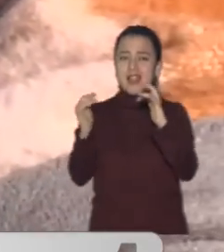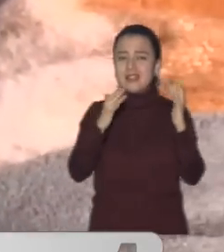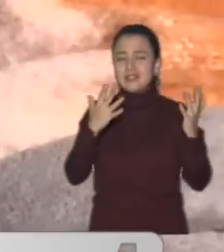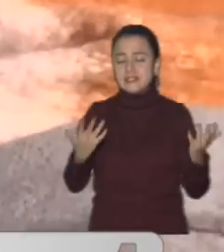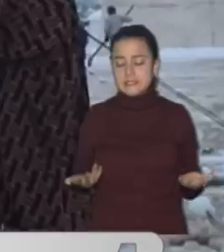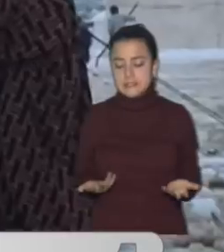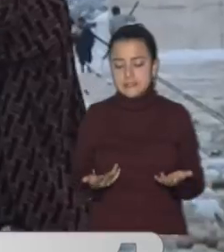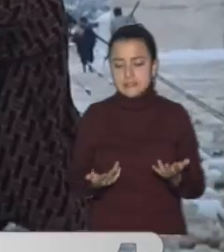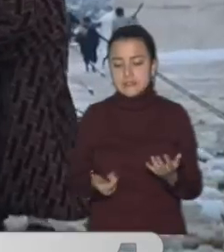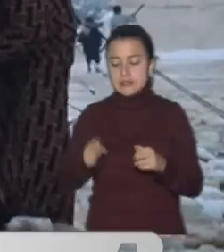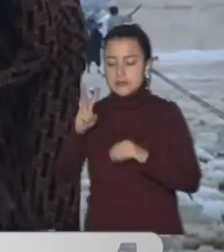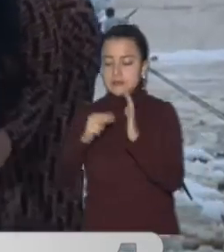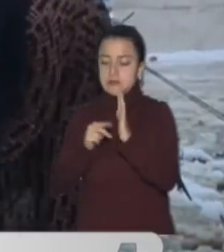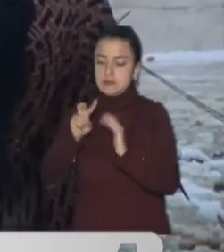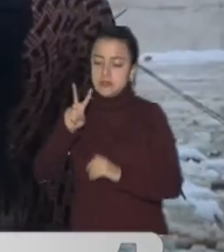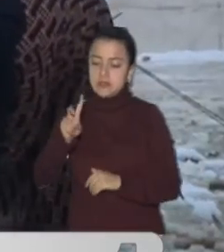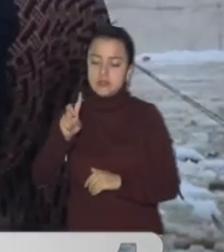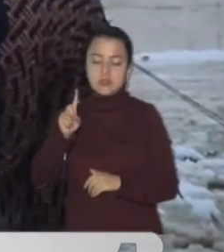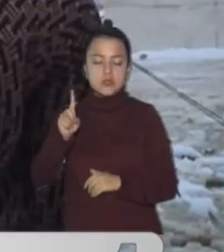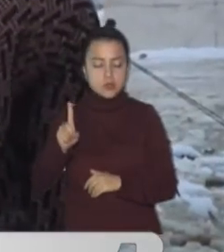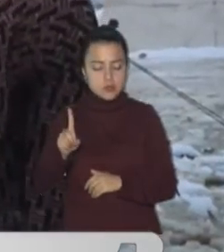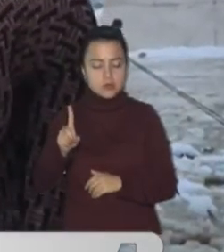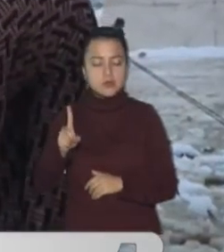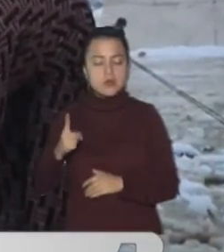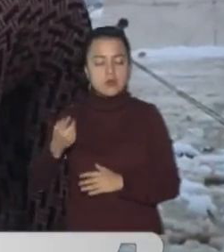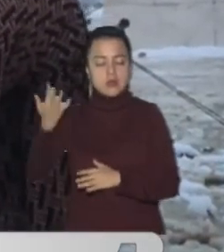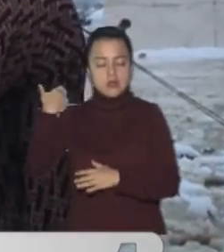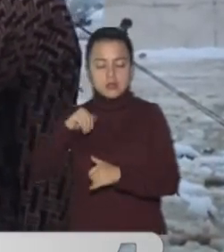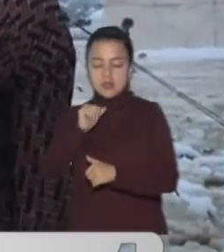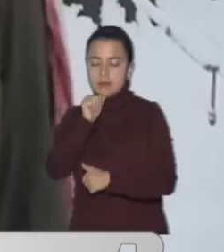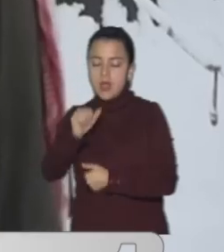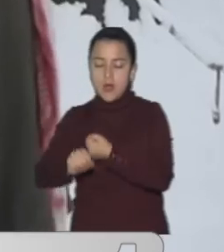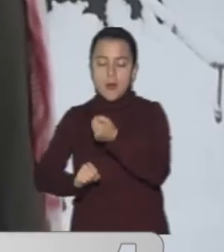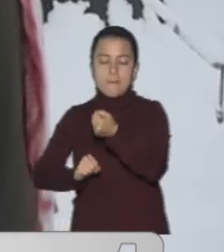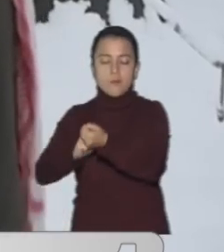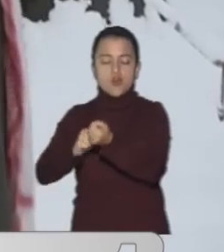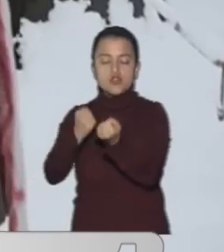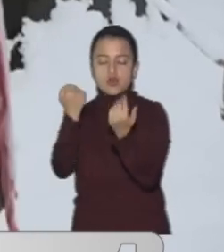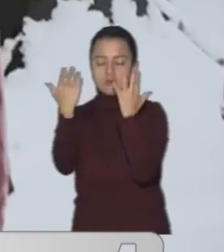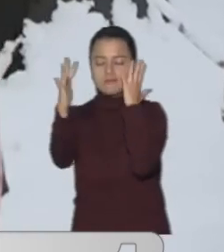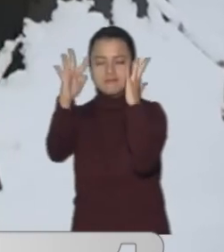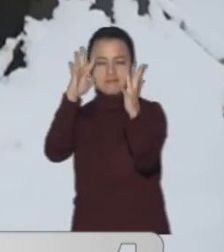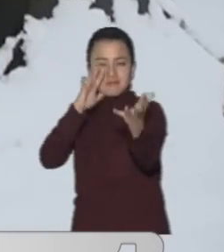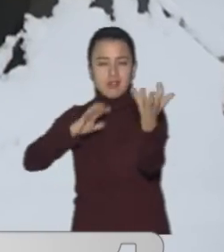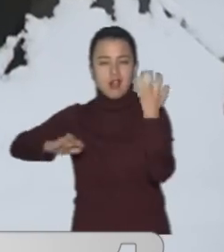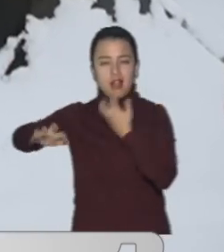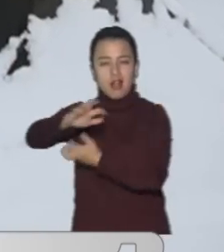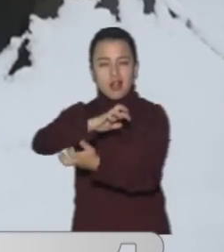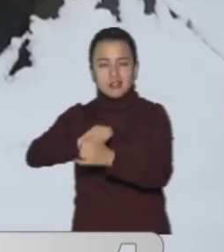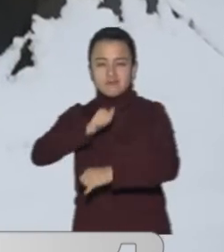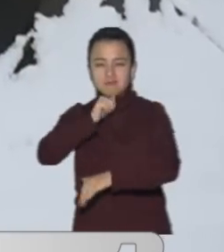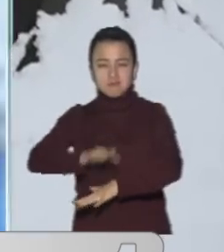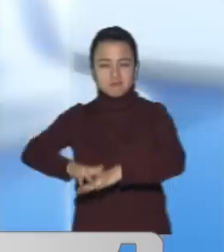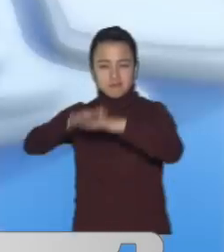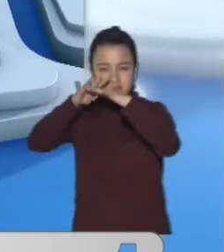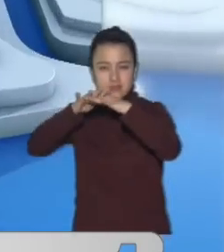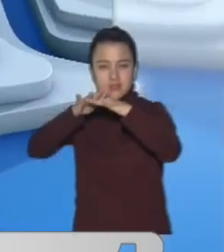peor ritmo, en 2021, las catástrofes naturales siguiendo siendo la causa principal de los desplazamientos.